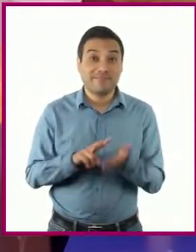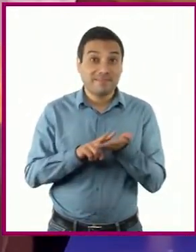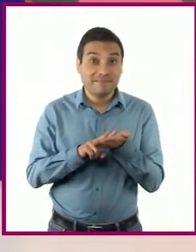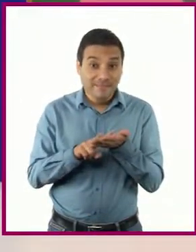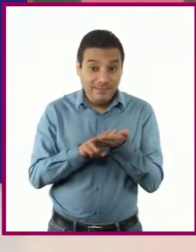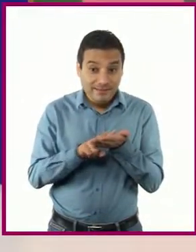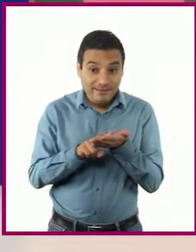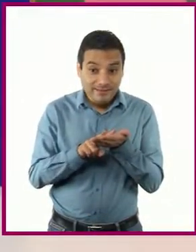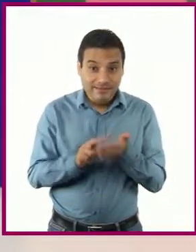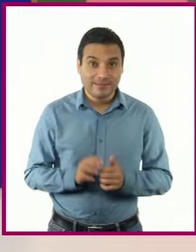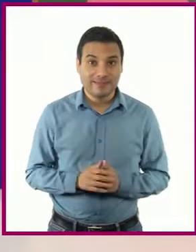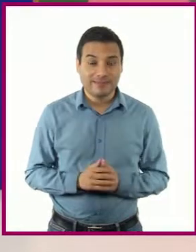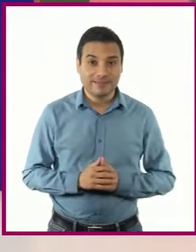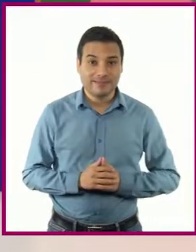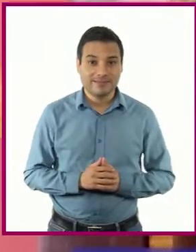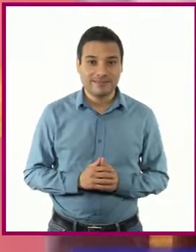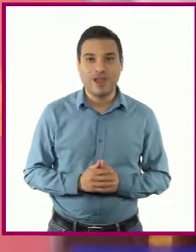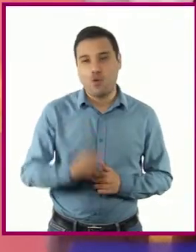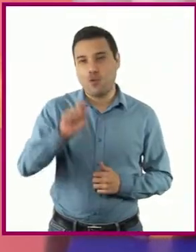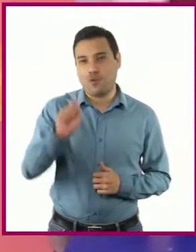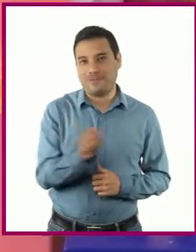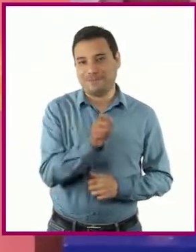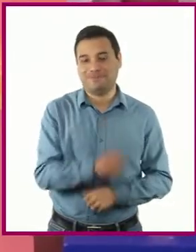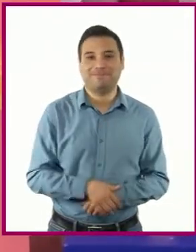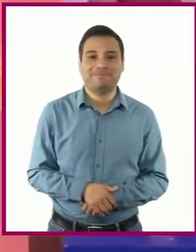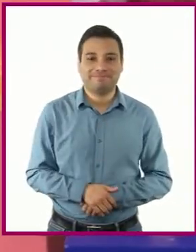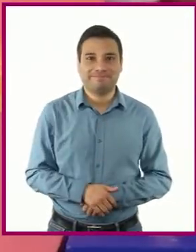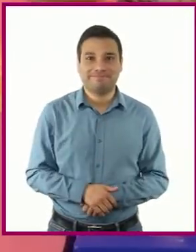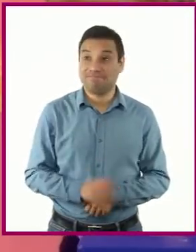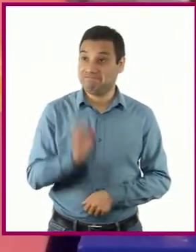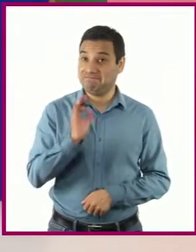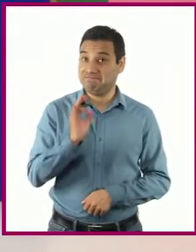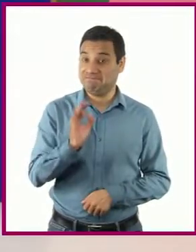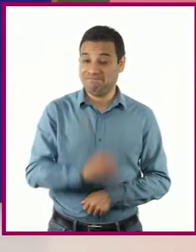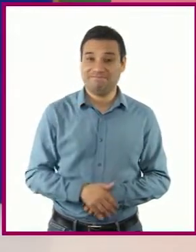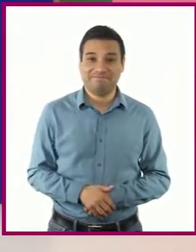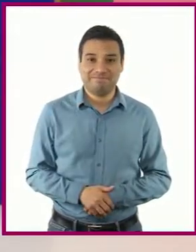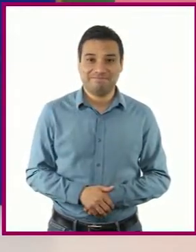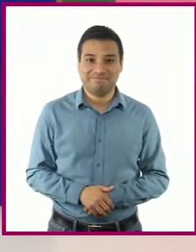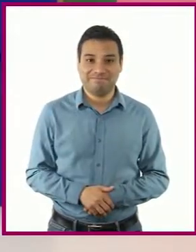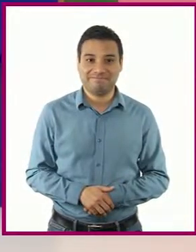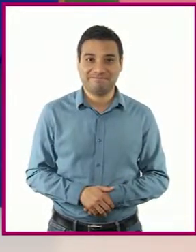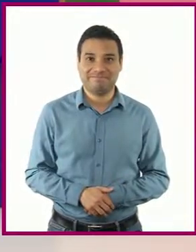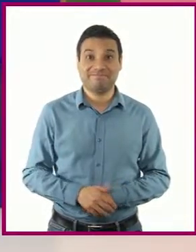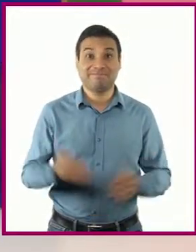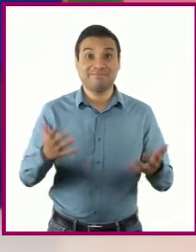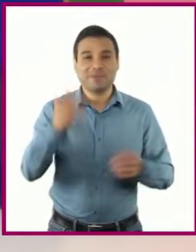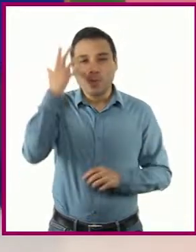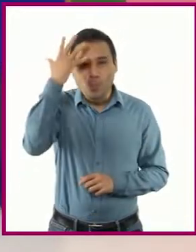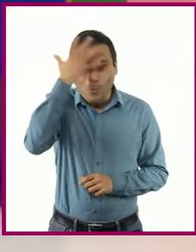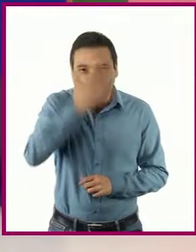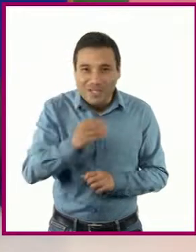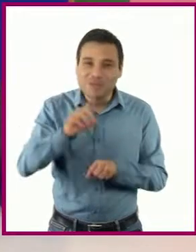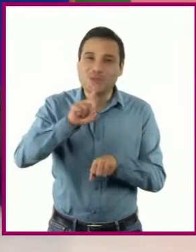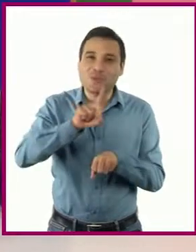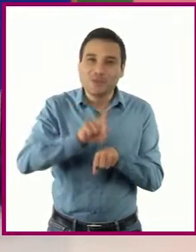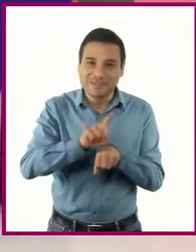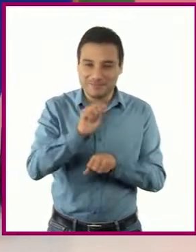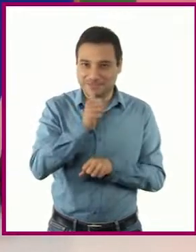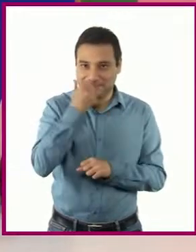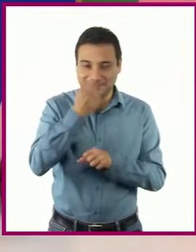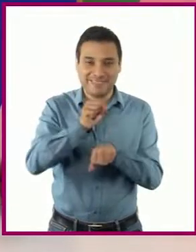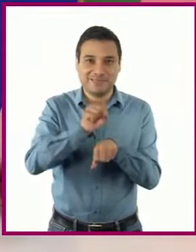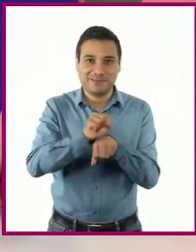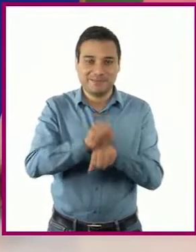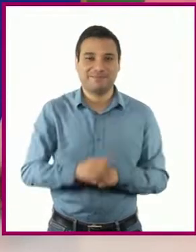Verde, coma. Perfecto. ¿Sí? Excelente día, alumnas y alumnos de secundaria.